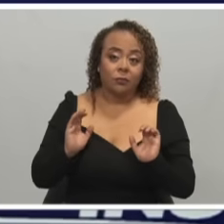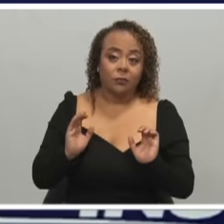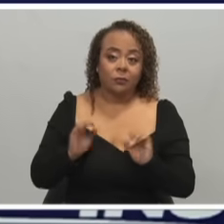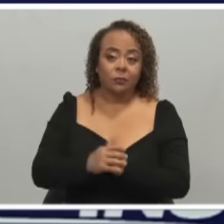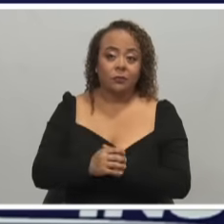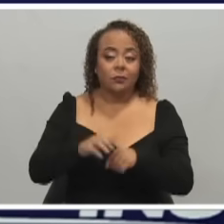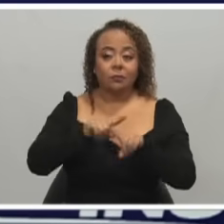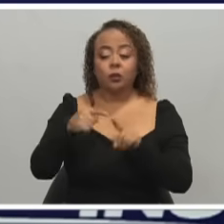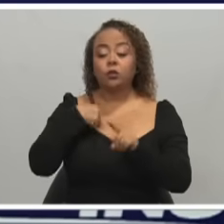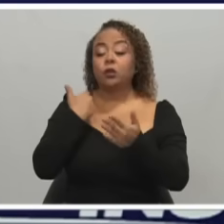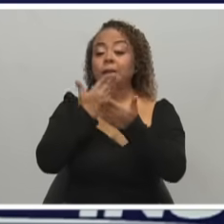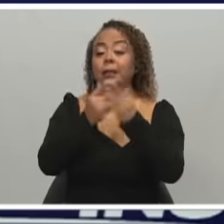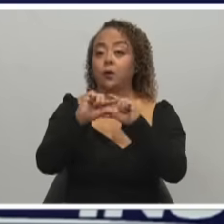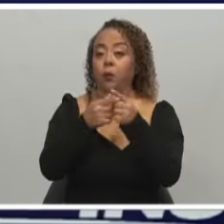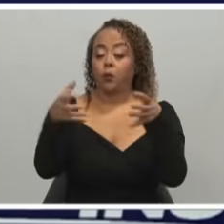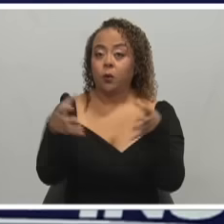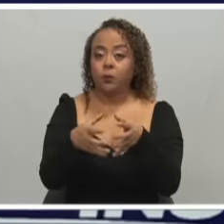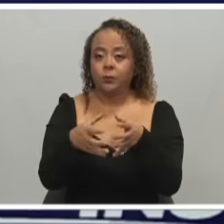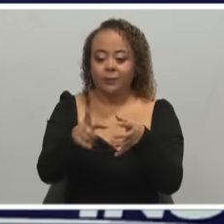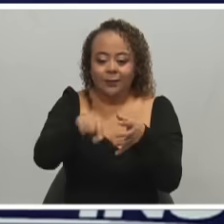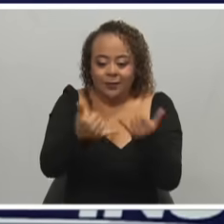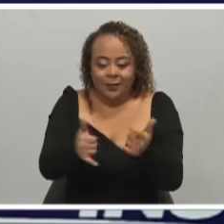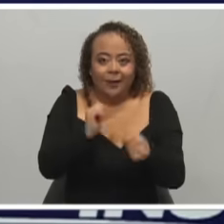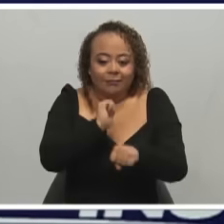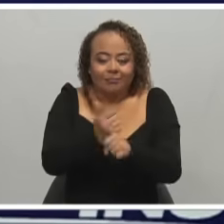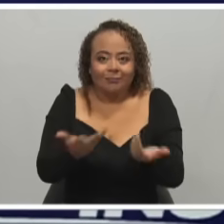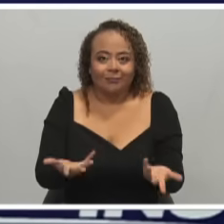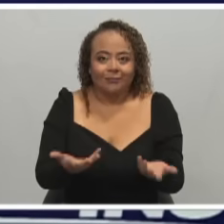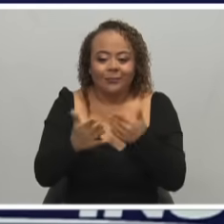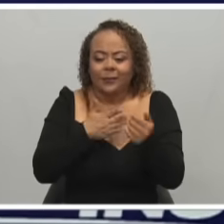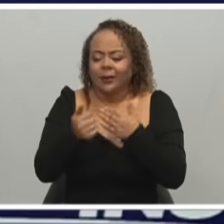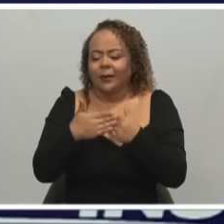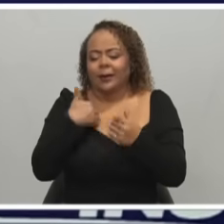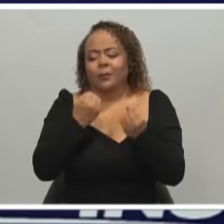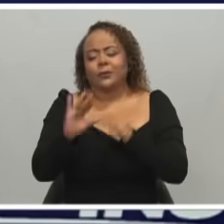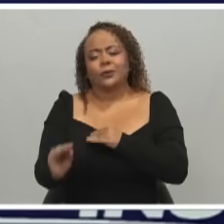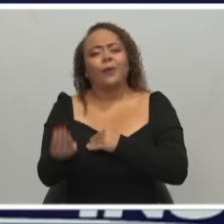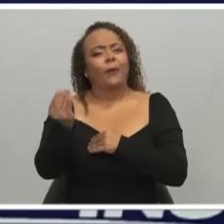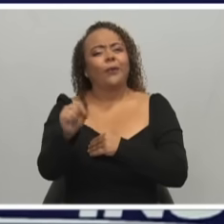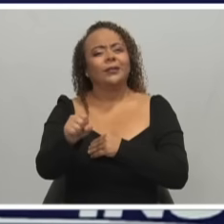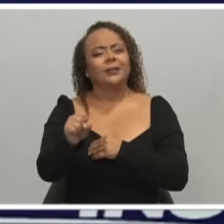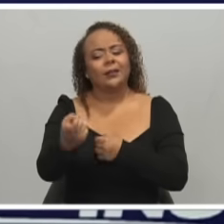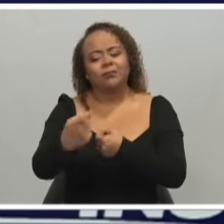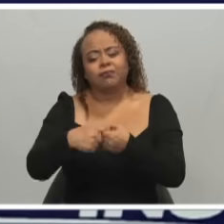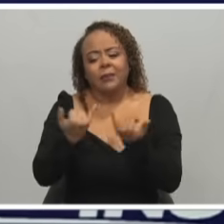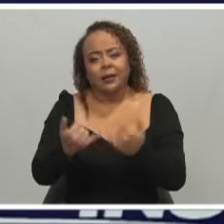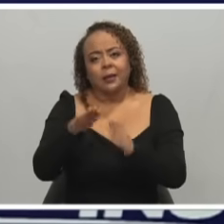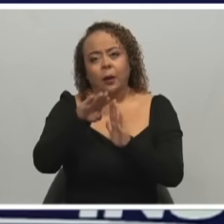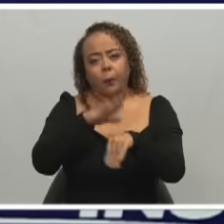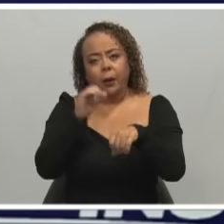eh yo llego a un grupo que prácticamente está armado Más allá de que haya hay hay muchos chicos jóvenes que se han sumado en esta